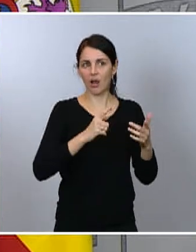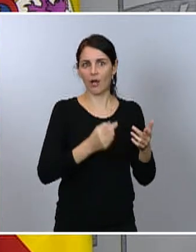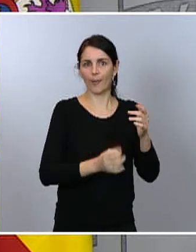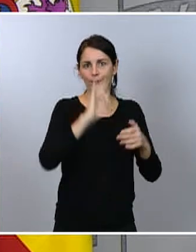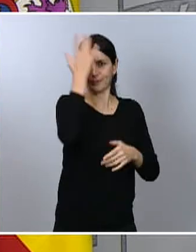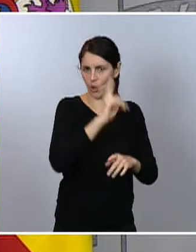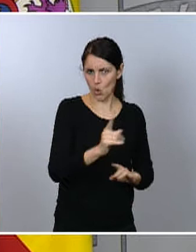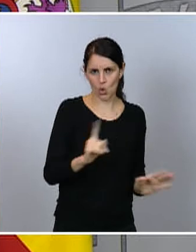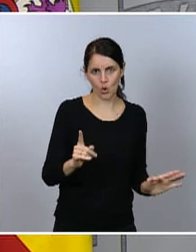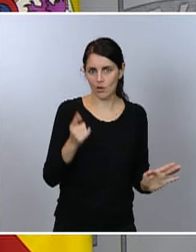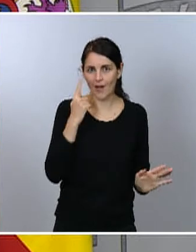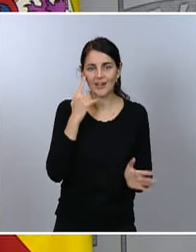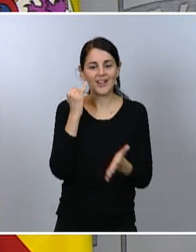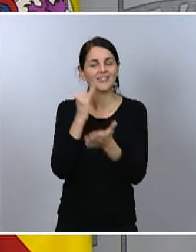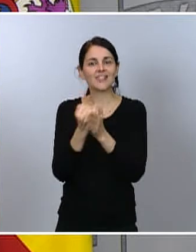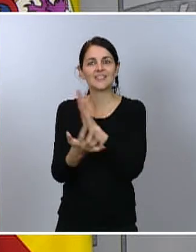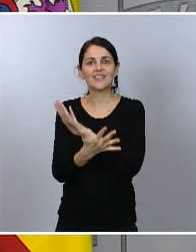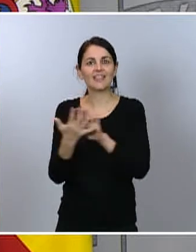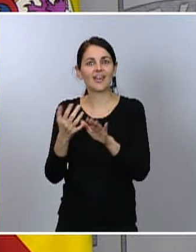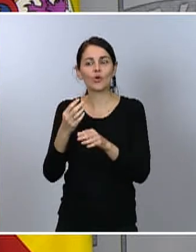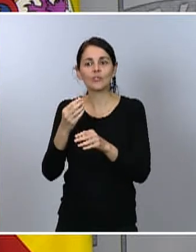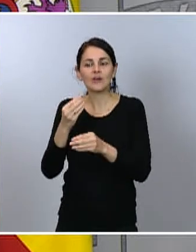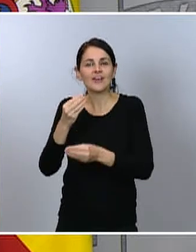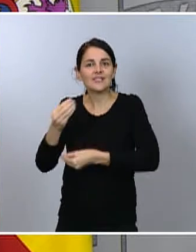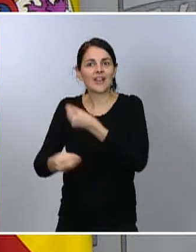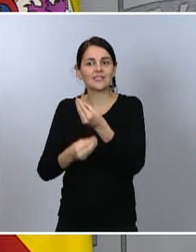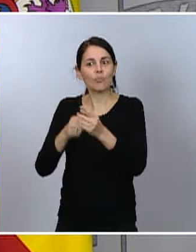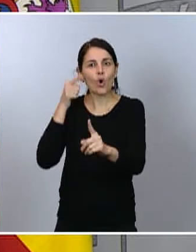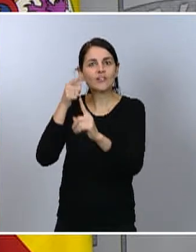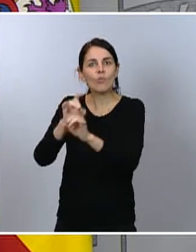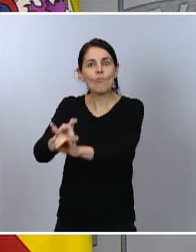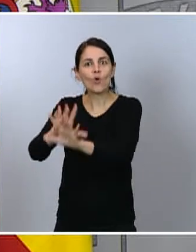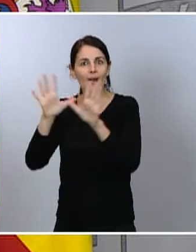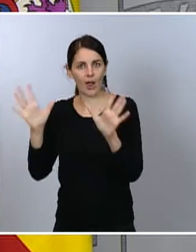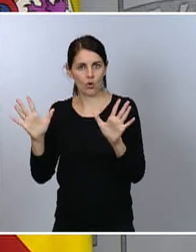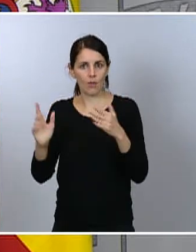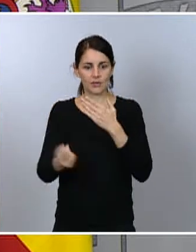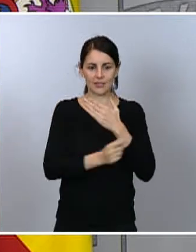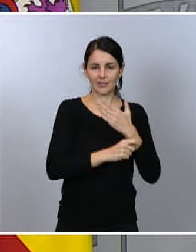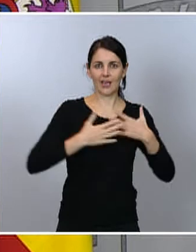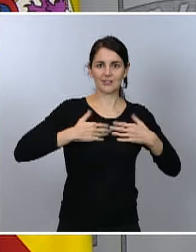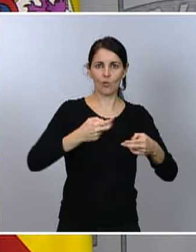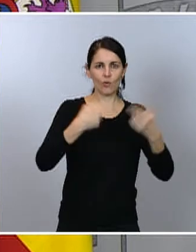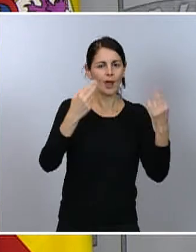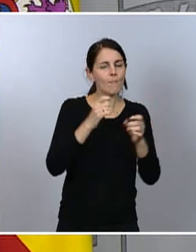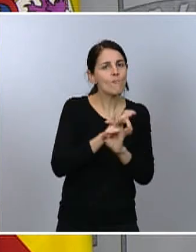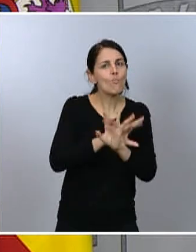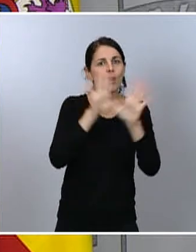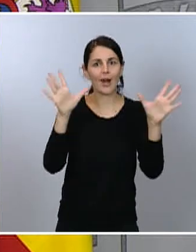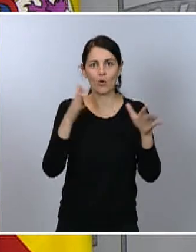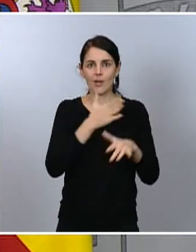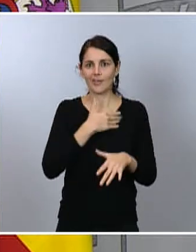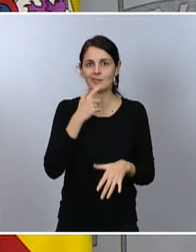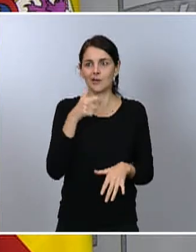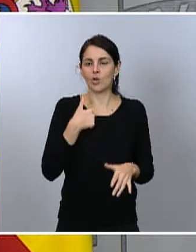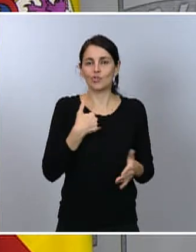test de antígenos, que es muy claro, ni con la estrategia de salud pública. Esto creo que es lo más importante, no utilizarlo en